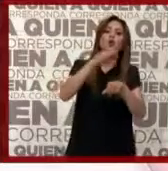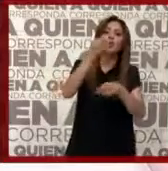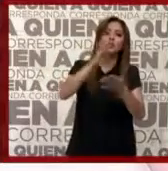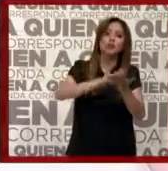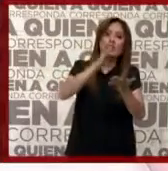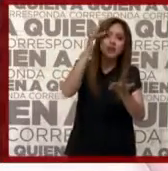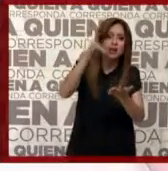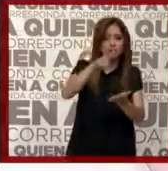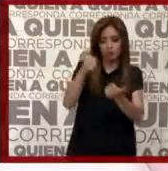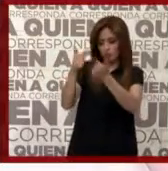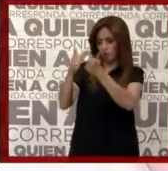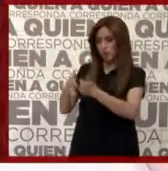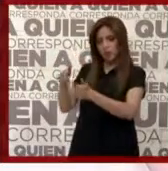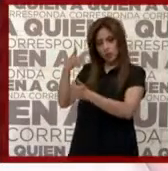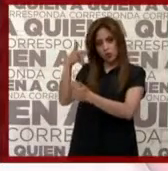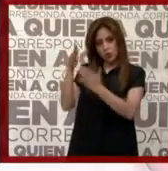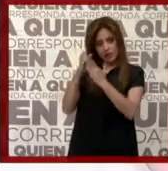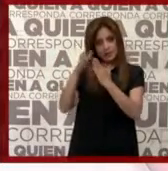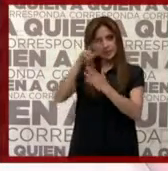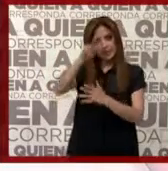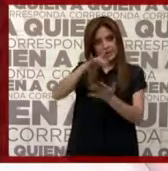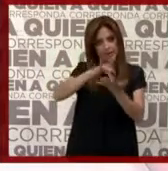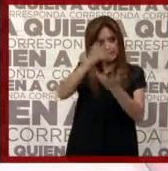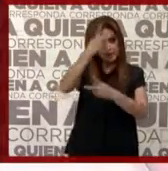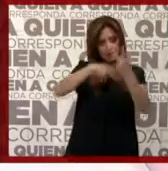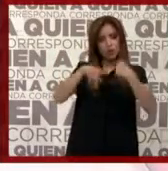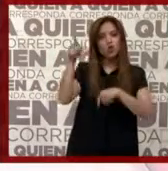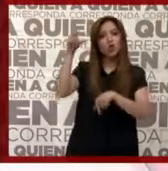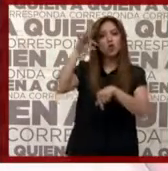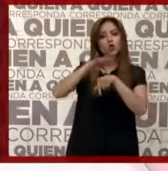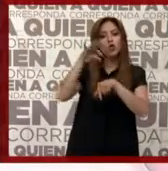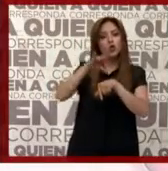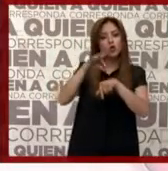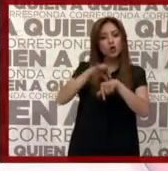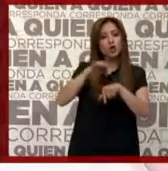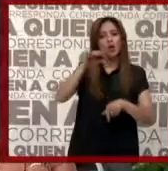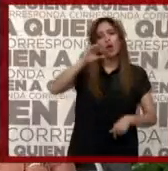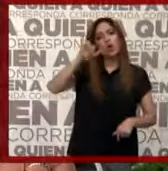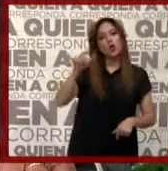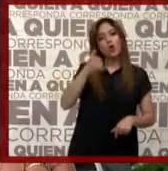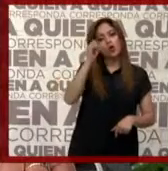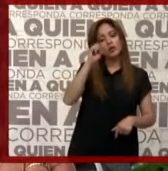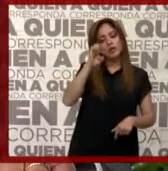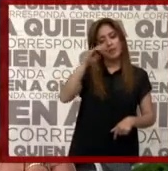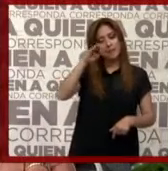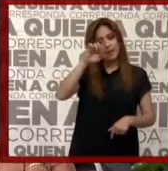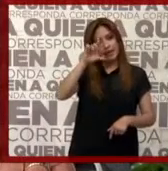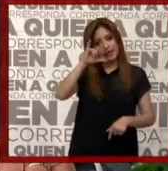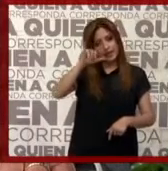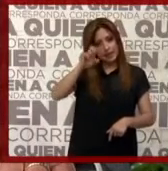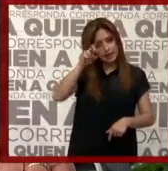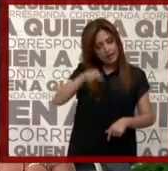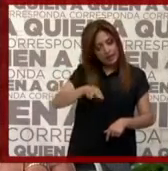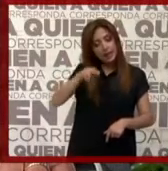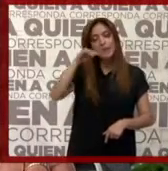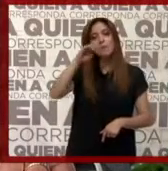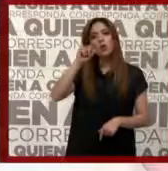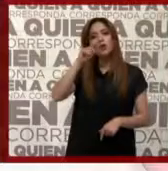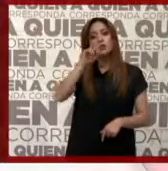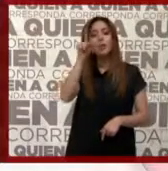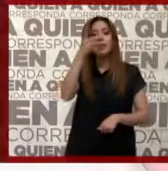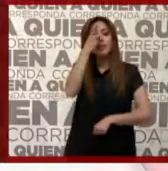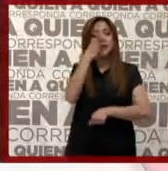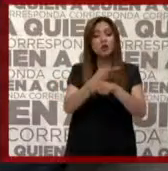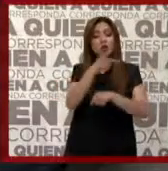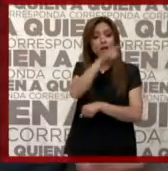casa agradezco tu presencia el doctor jose jose me dijeron que suma comisión a la ciudad evita ge médico de la conamed ustedes